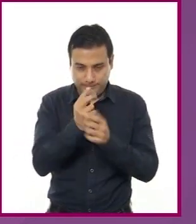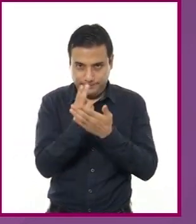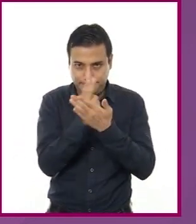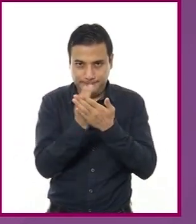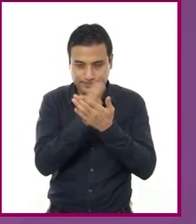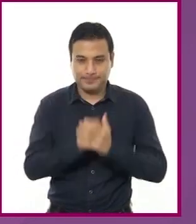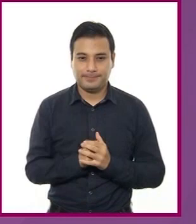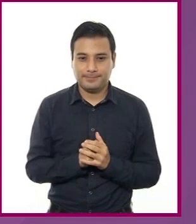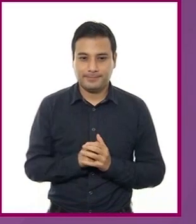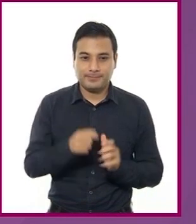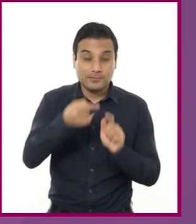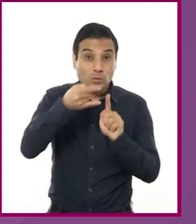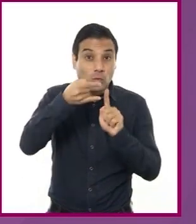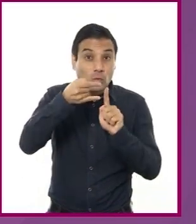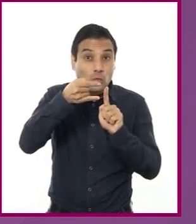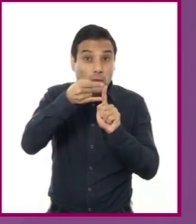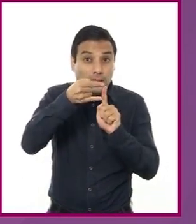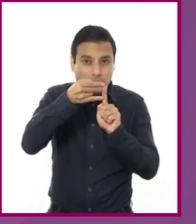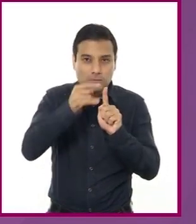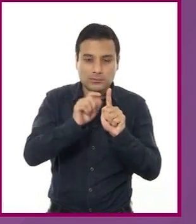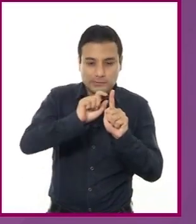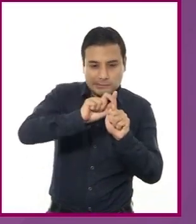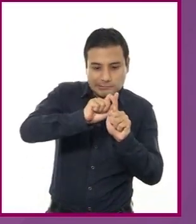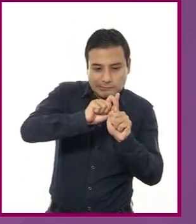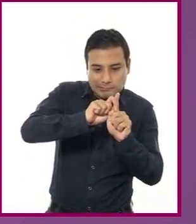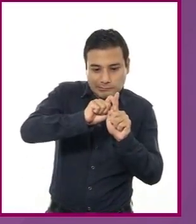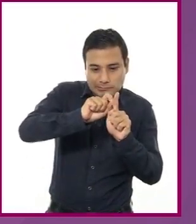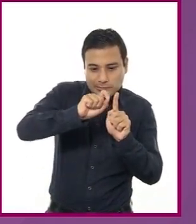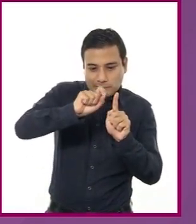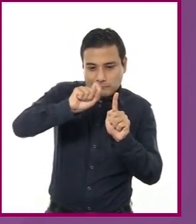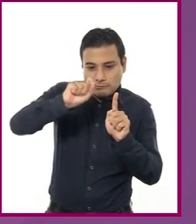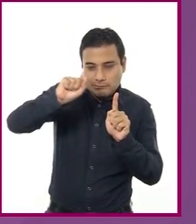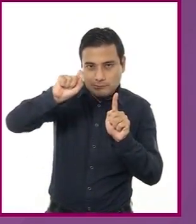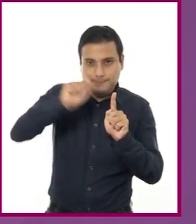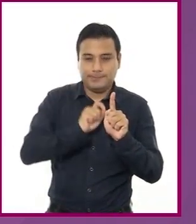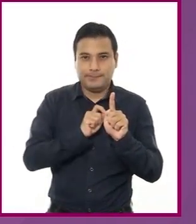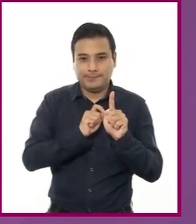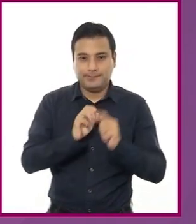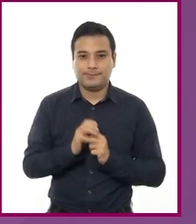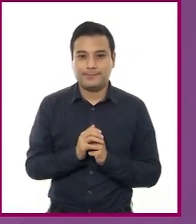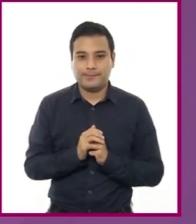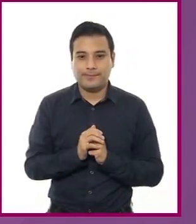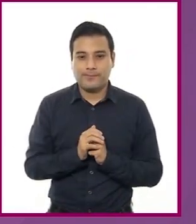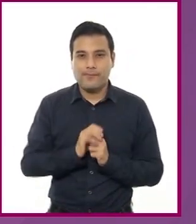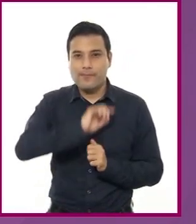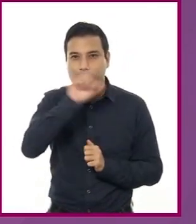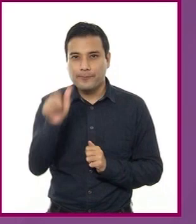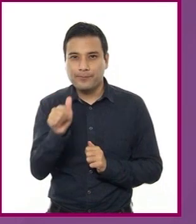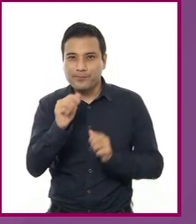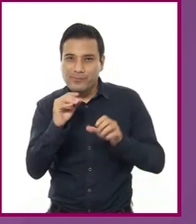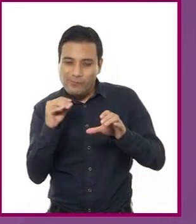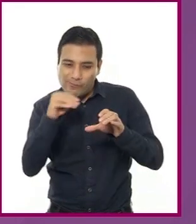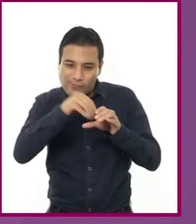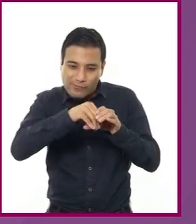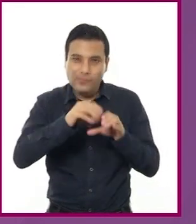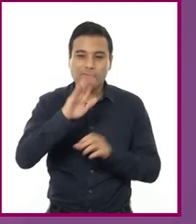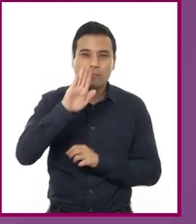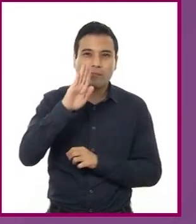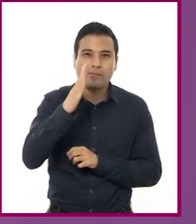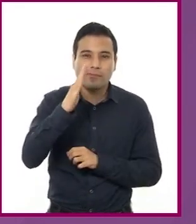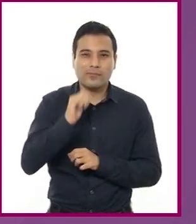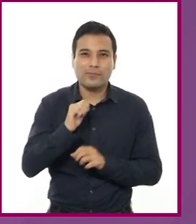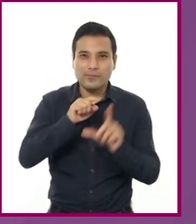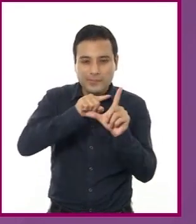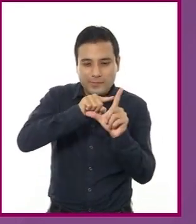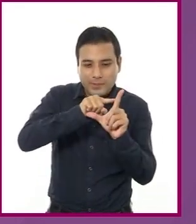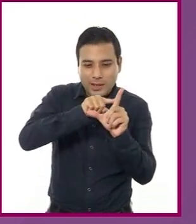Cada cuadrado se divide con líneas diagonales para poder introducir los espejos en un ángulo de